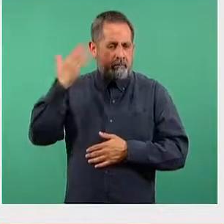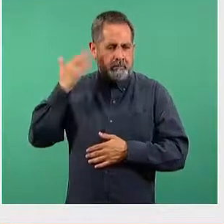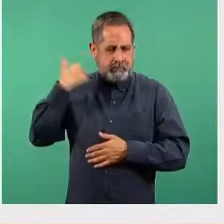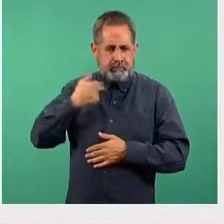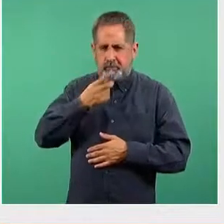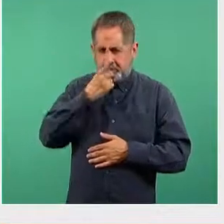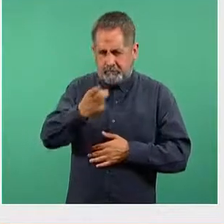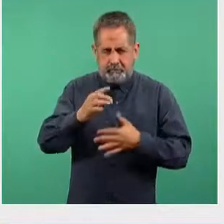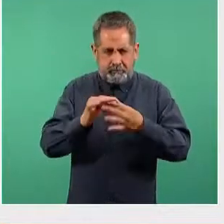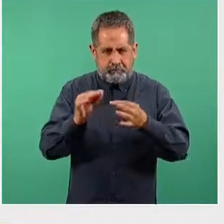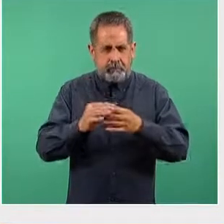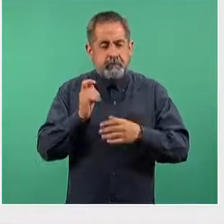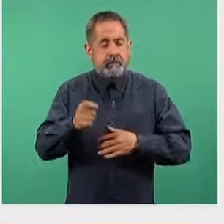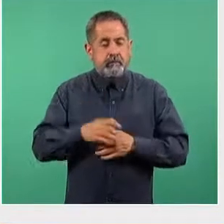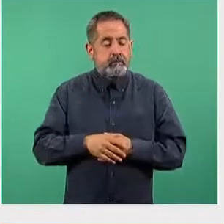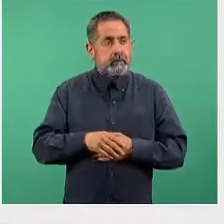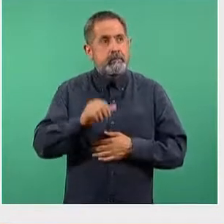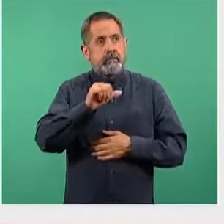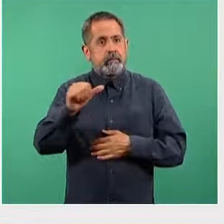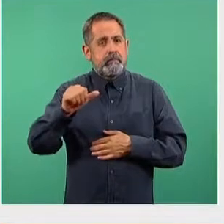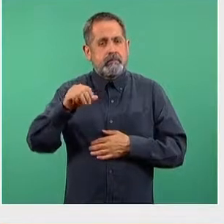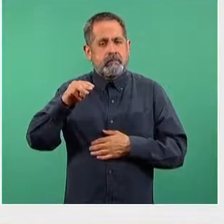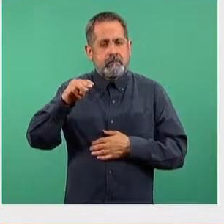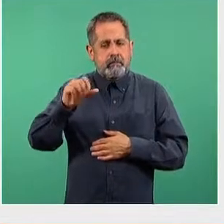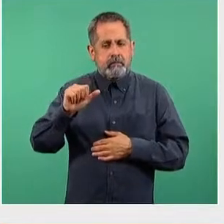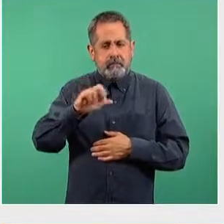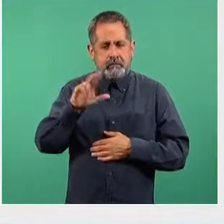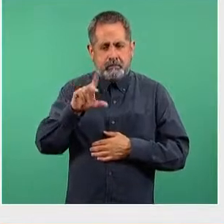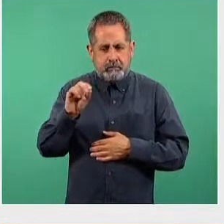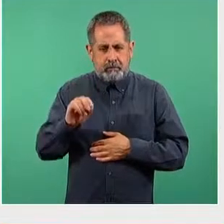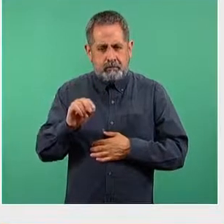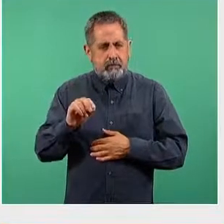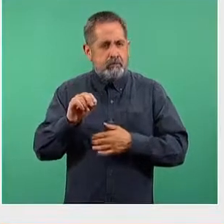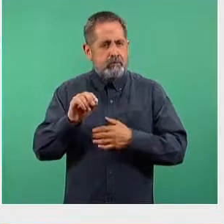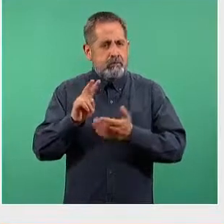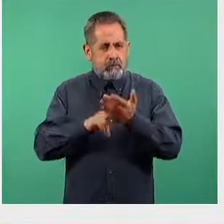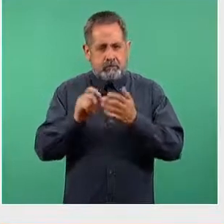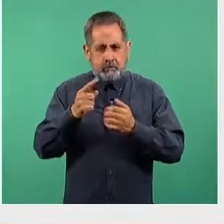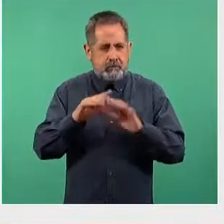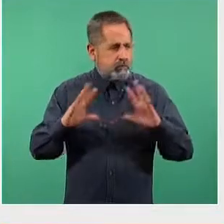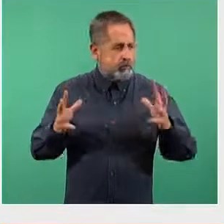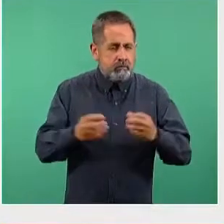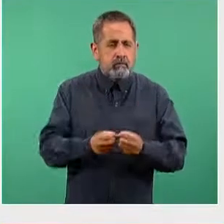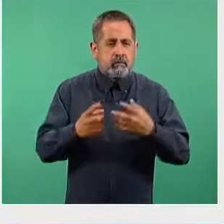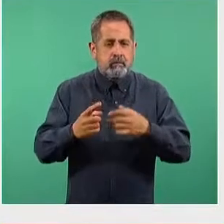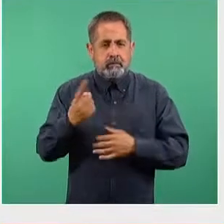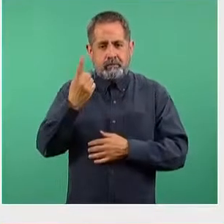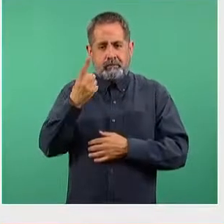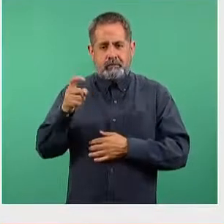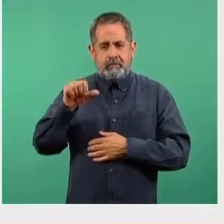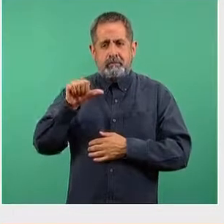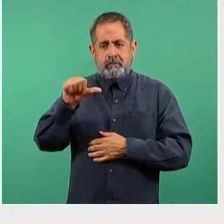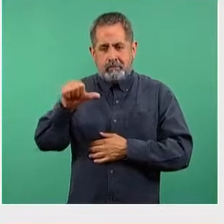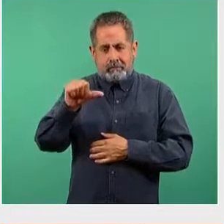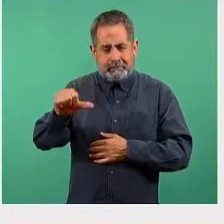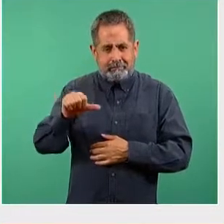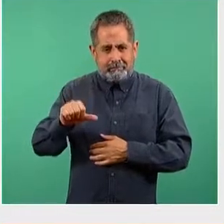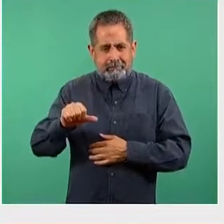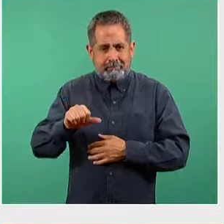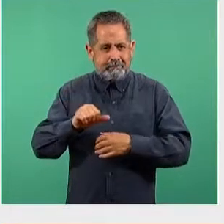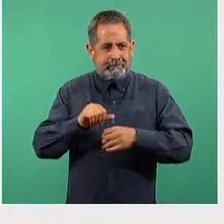anteriormente, y hasta marzo del 21 contabilizamos 116